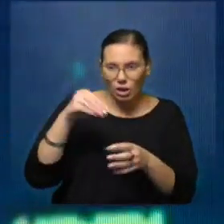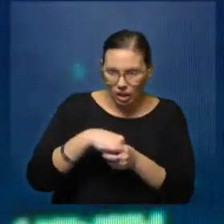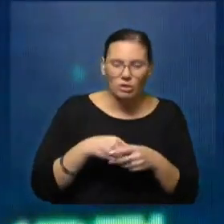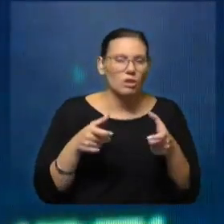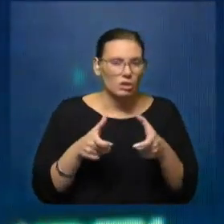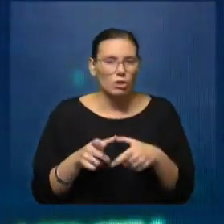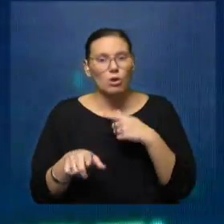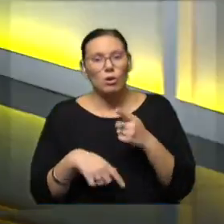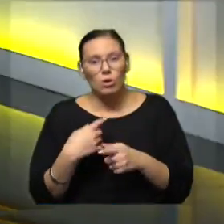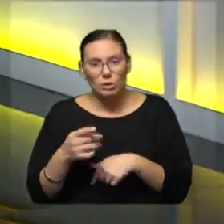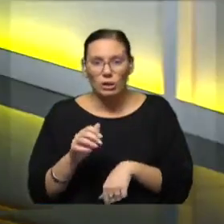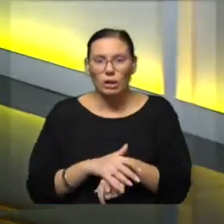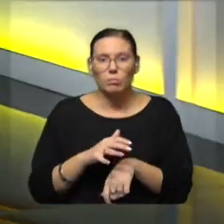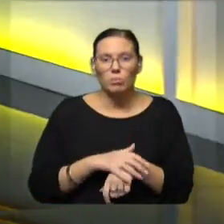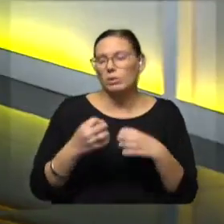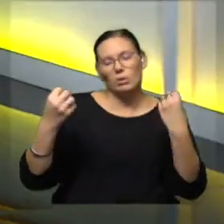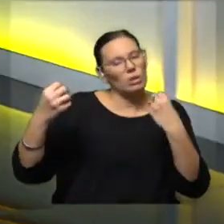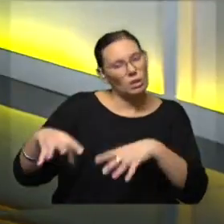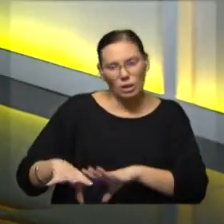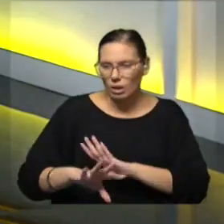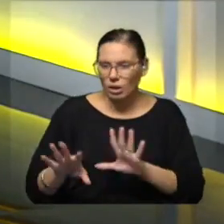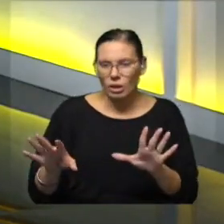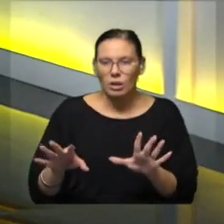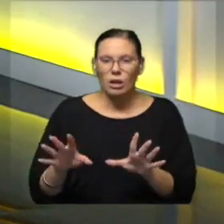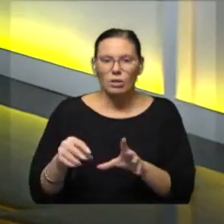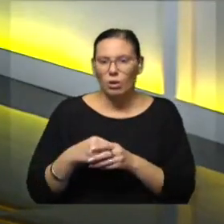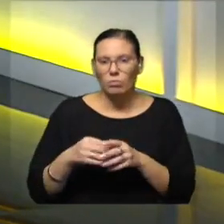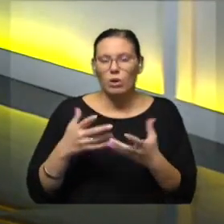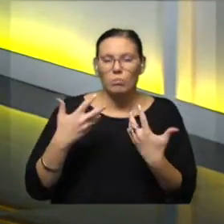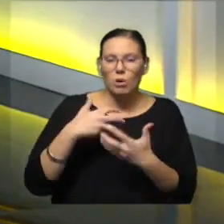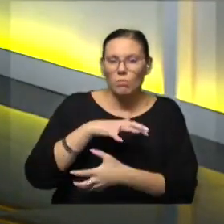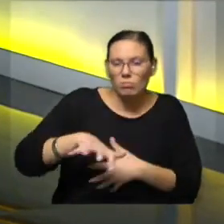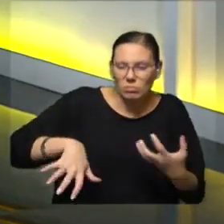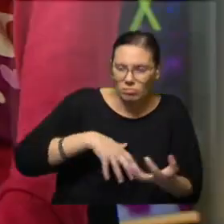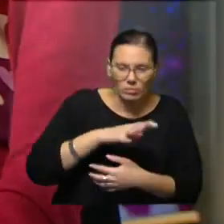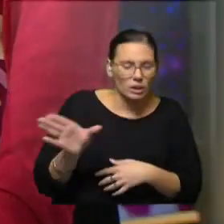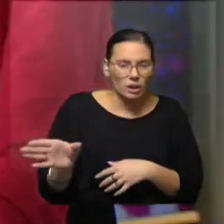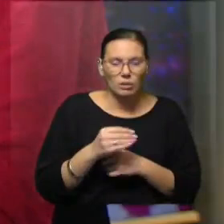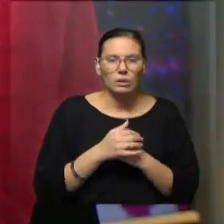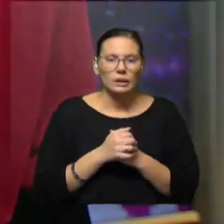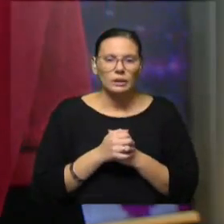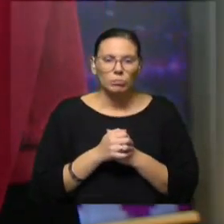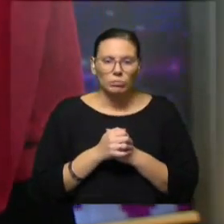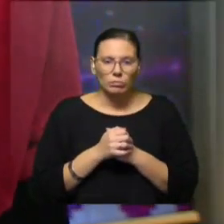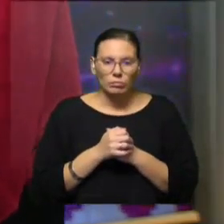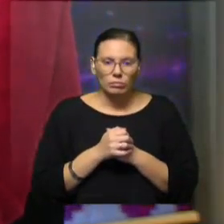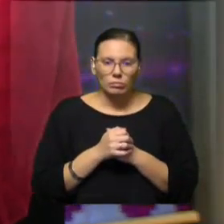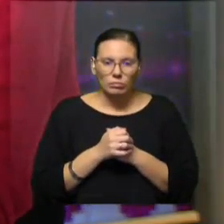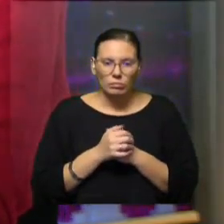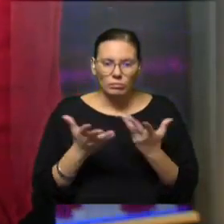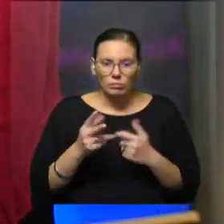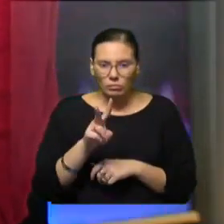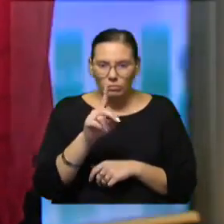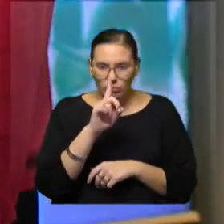disco. Hay otras que en el camino las dejé ir y quedaron. Y fue como eso, como la mezcla de todo. ahora para el 2 de